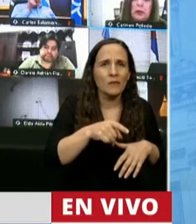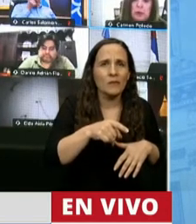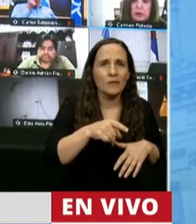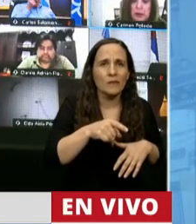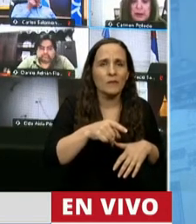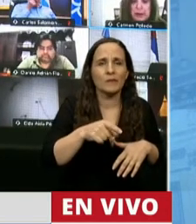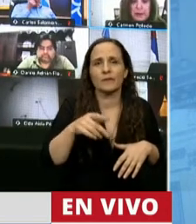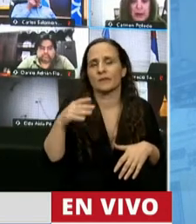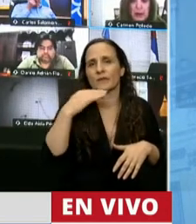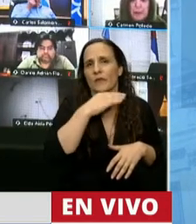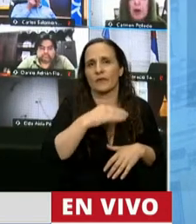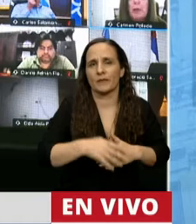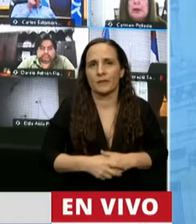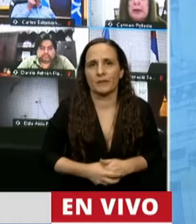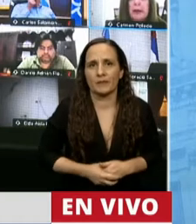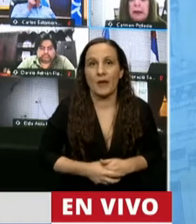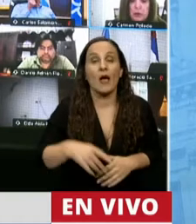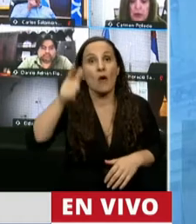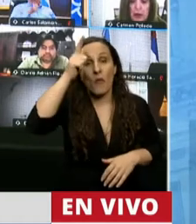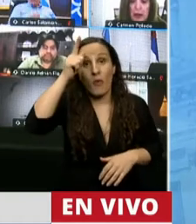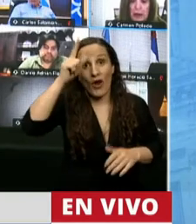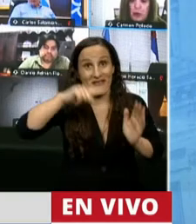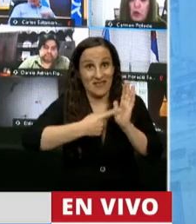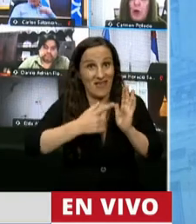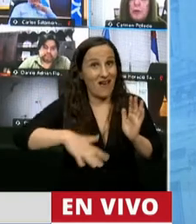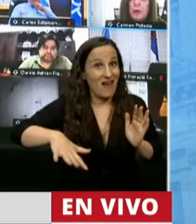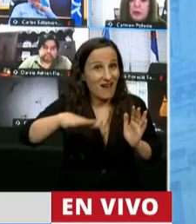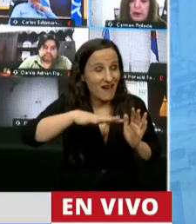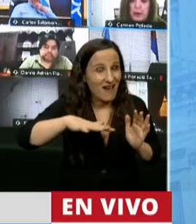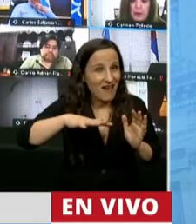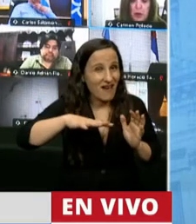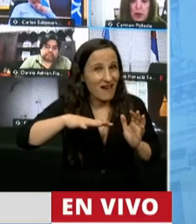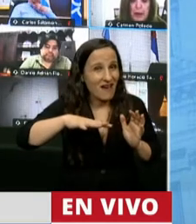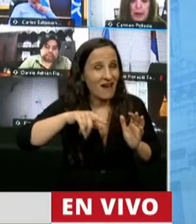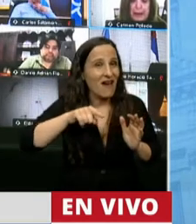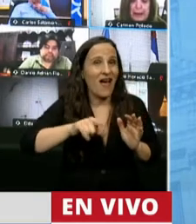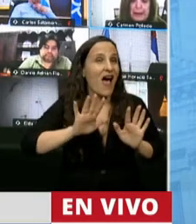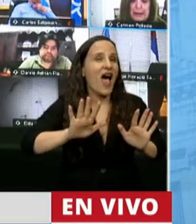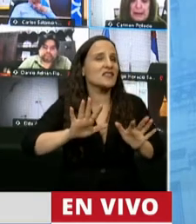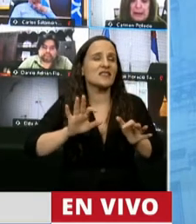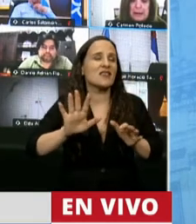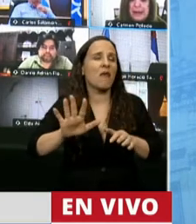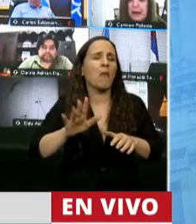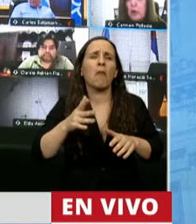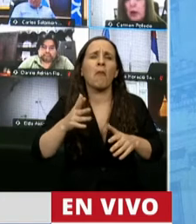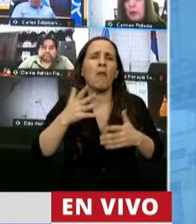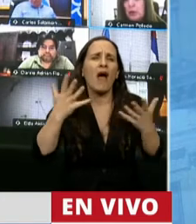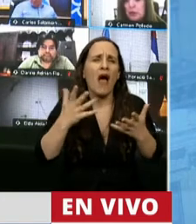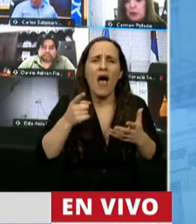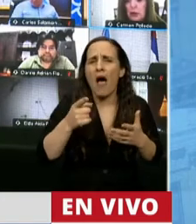Aires. Pero la policía de la ciudad actuó con profesionalismo que la caracteriza. Y si alguien buscaba otro